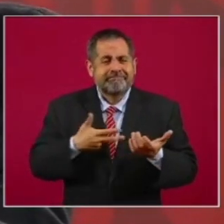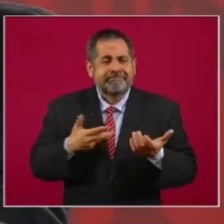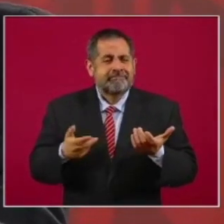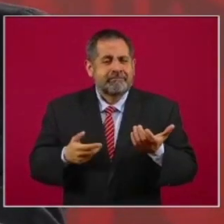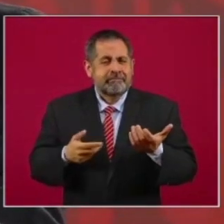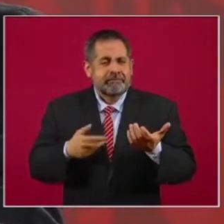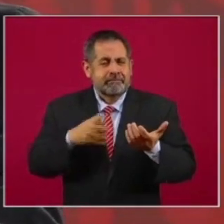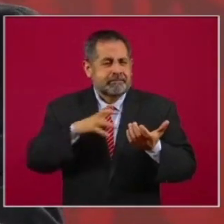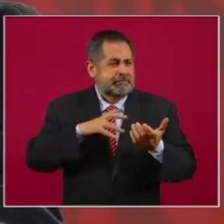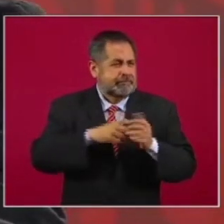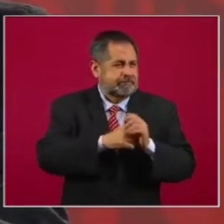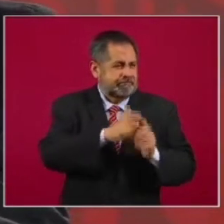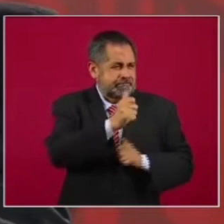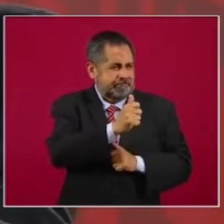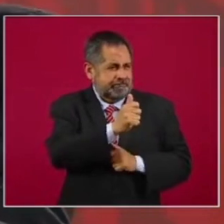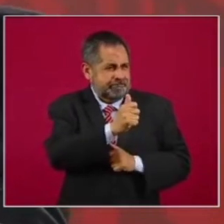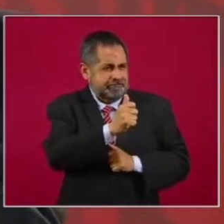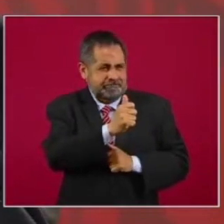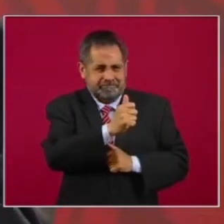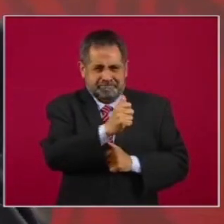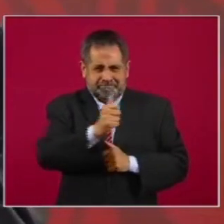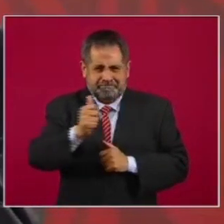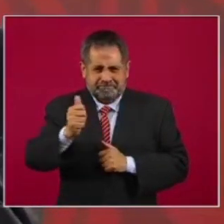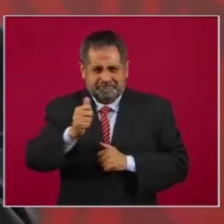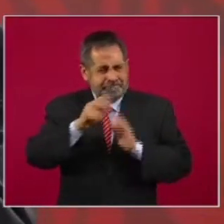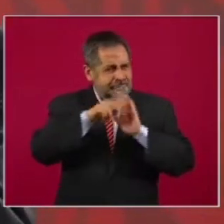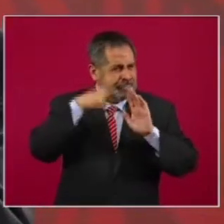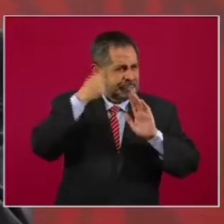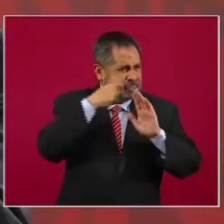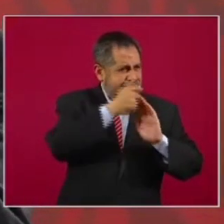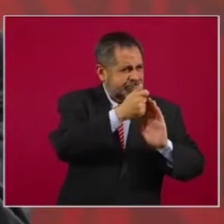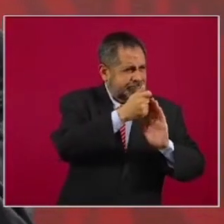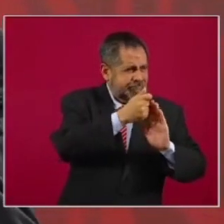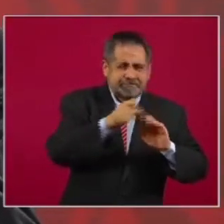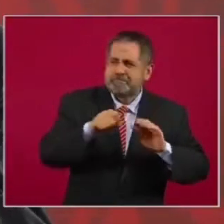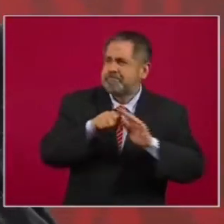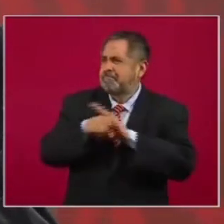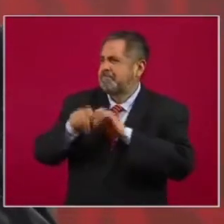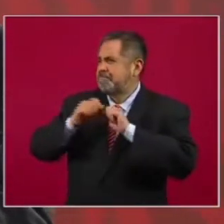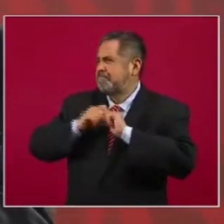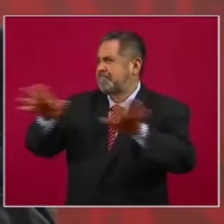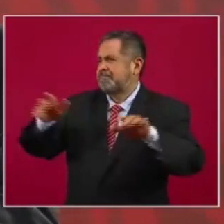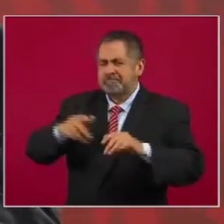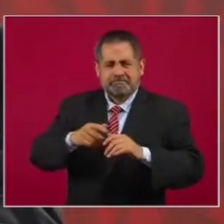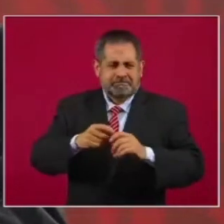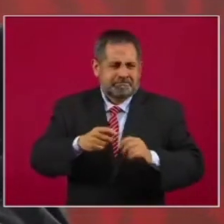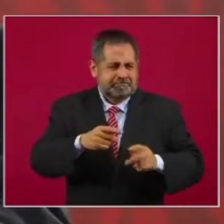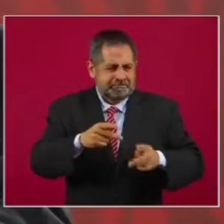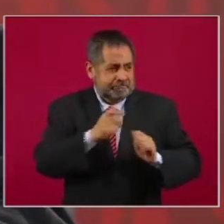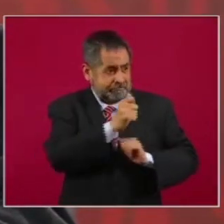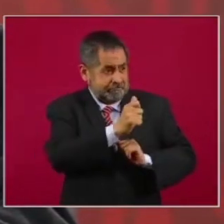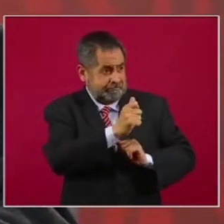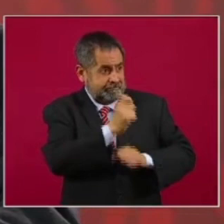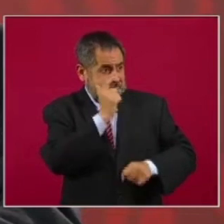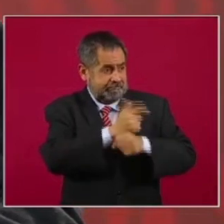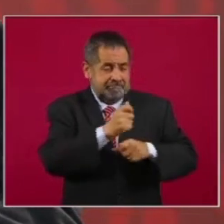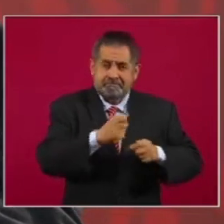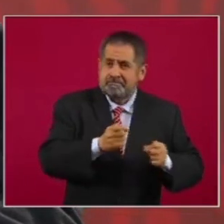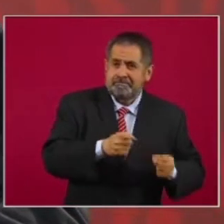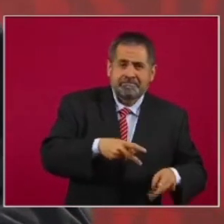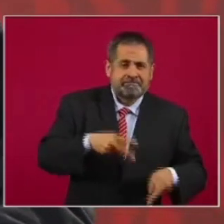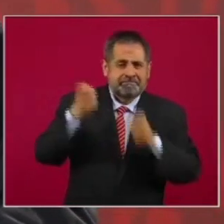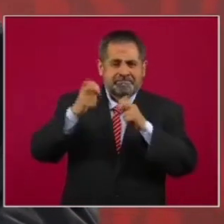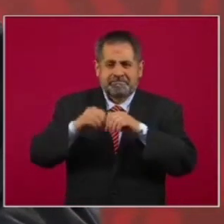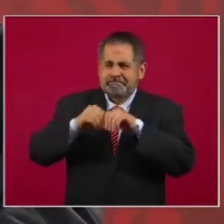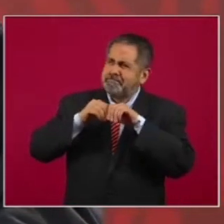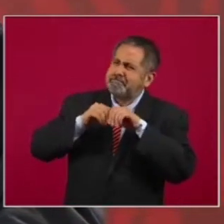cuántos videos podemos tomar y denunciar, y a las redes, y